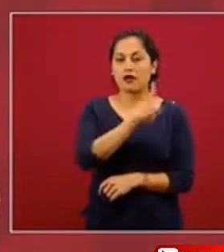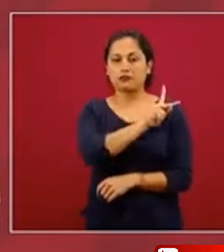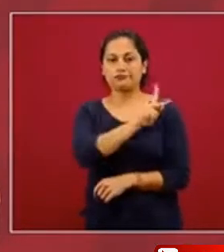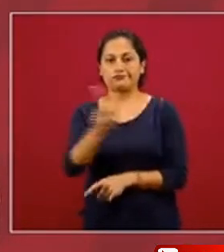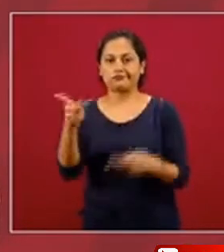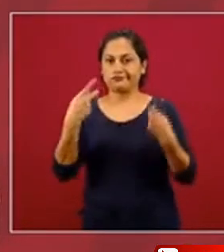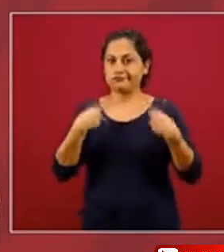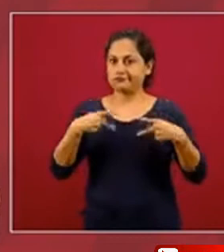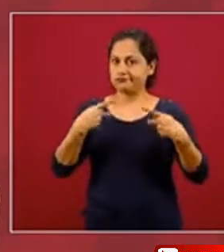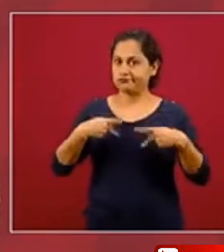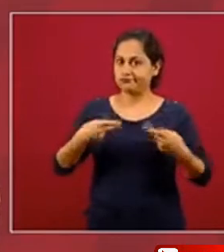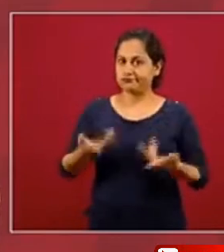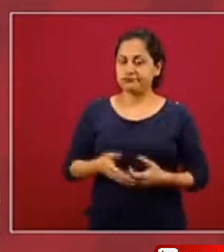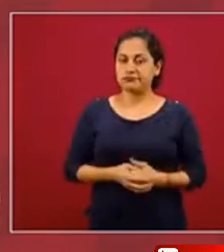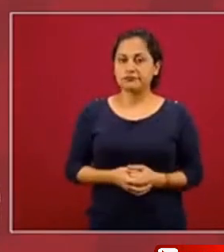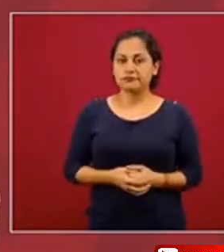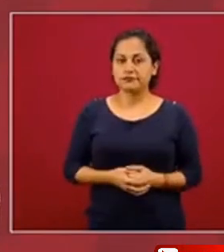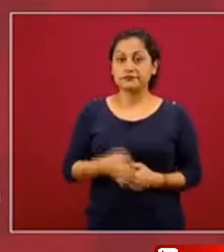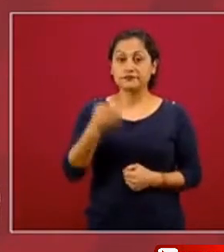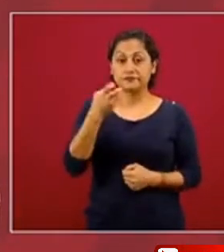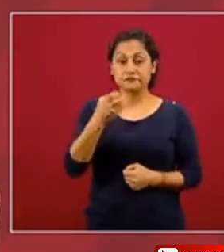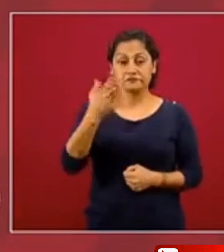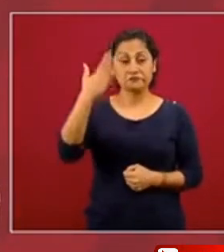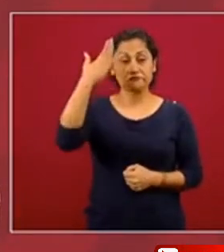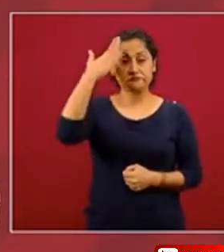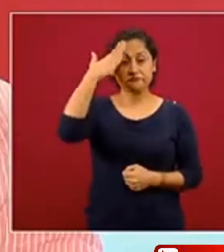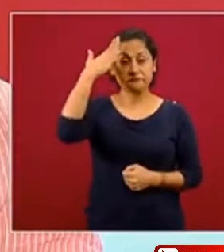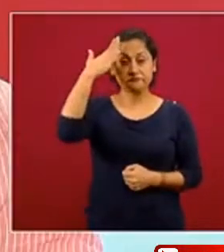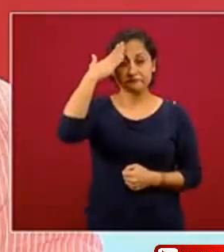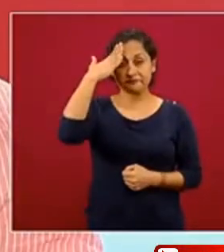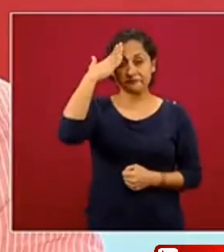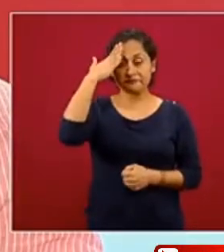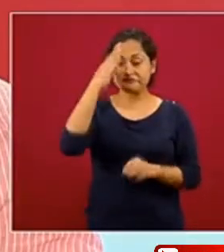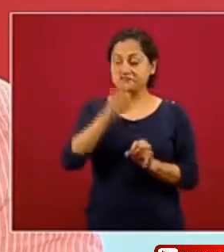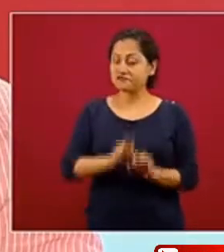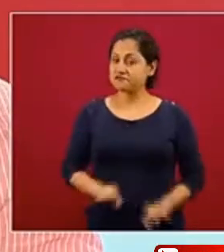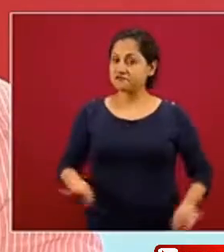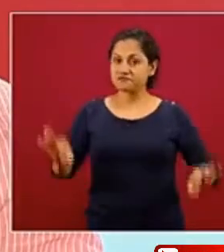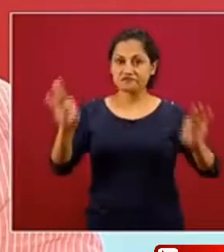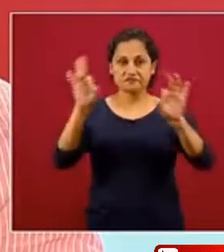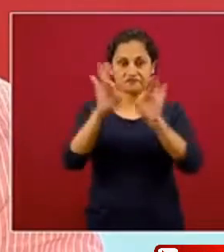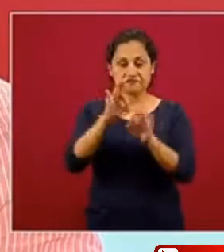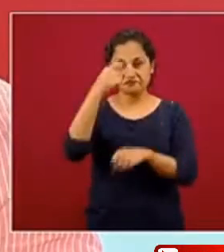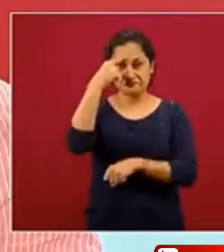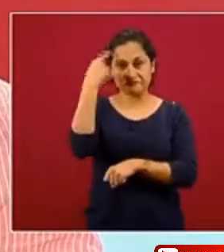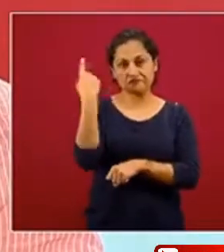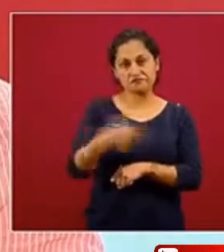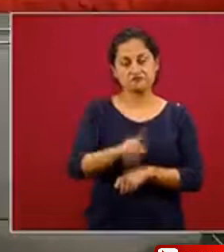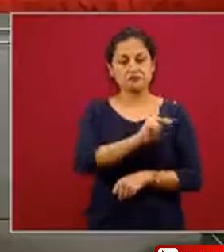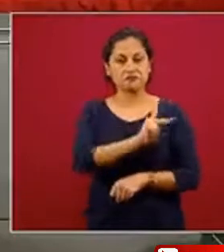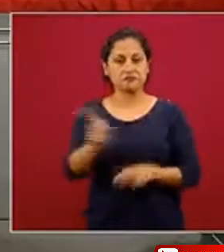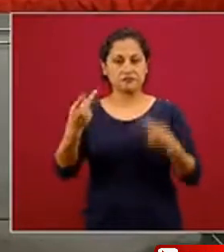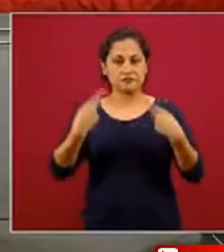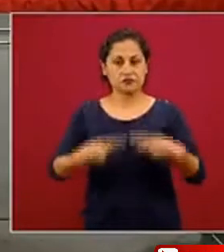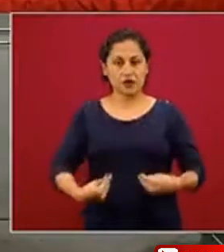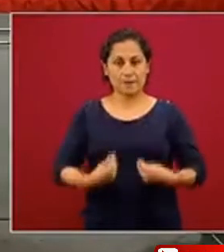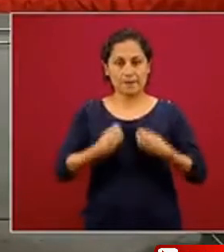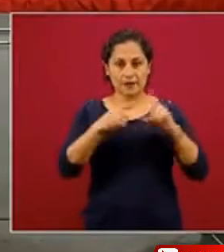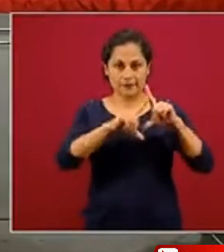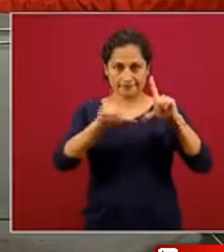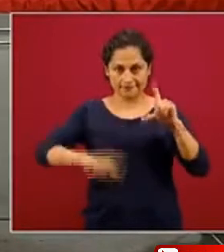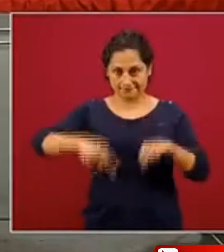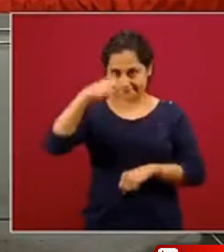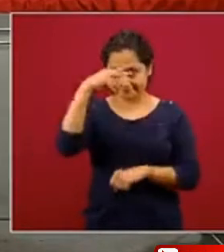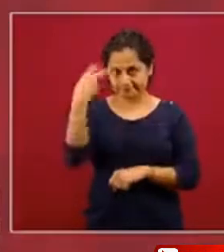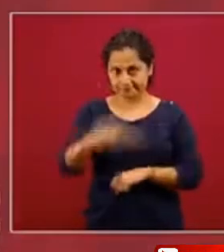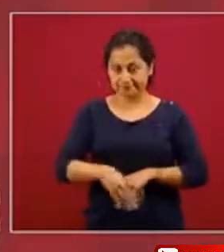humano fundamental para todas y todos quienes vivimos en el país. Entonces,